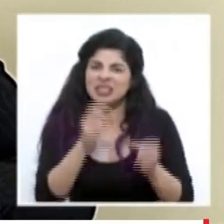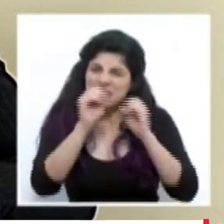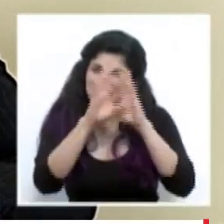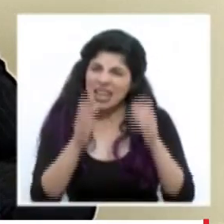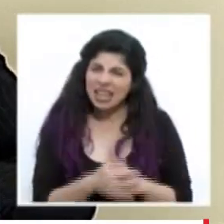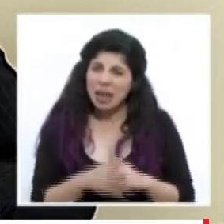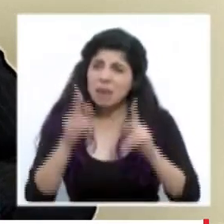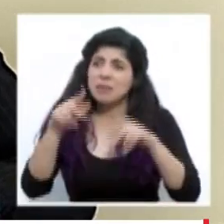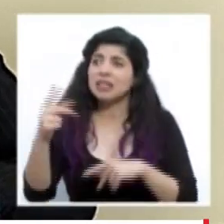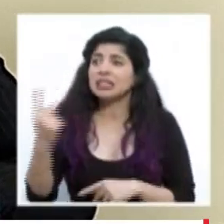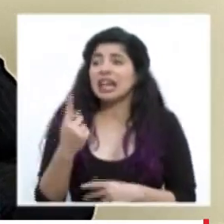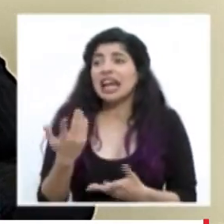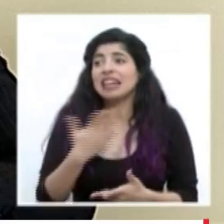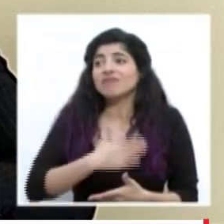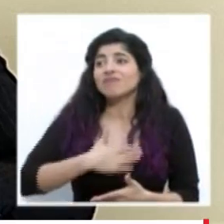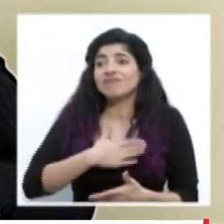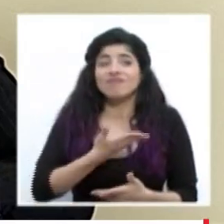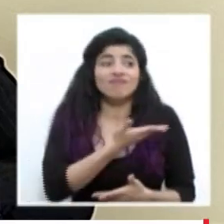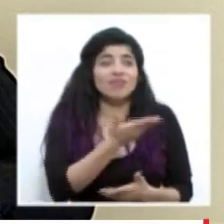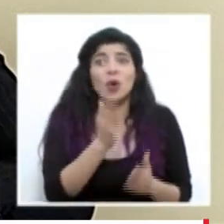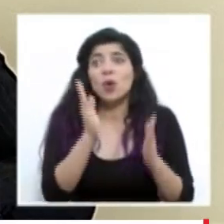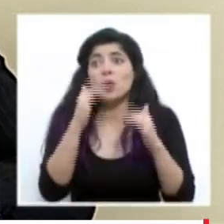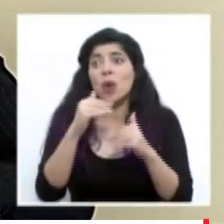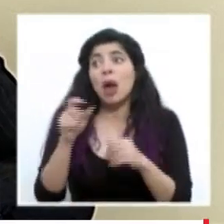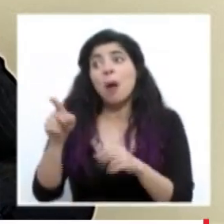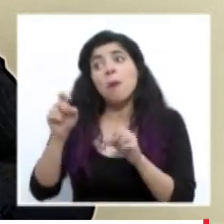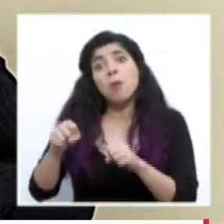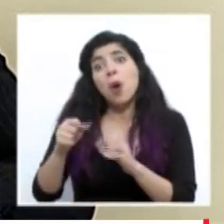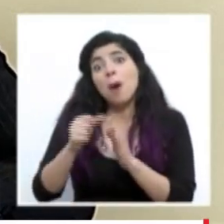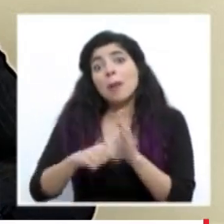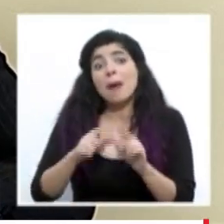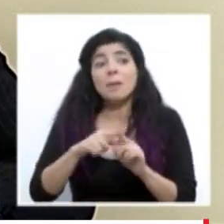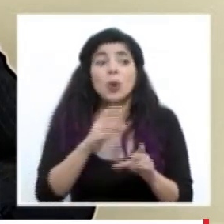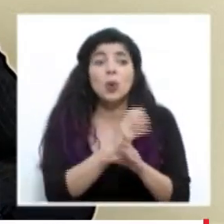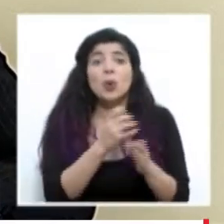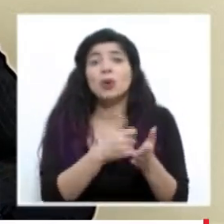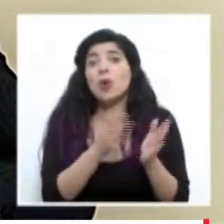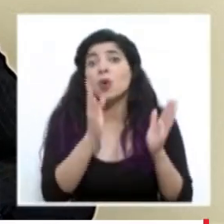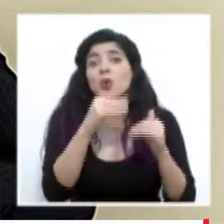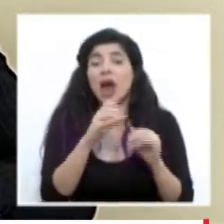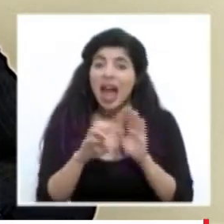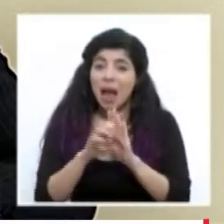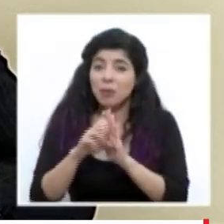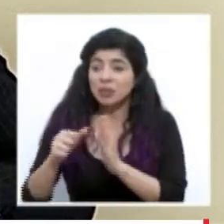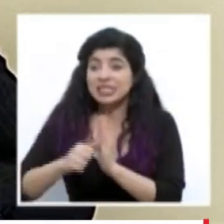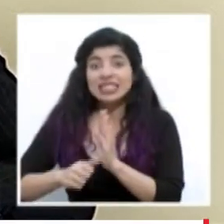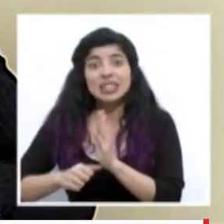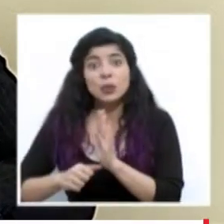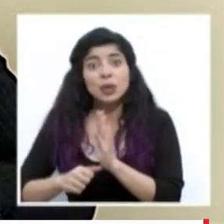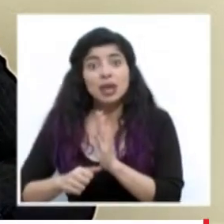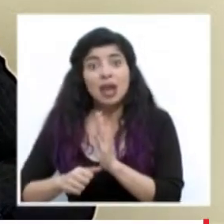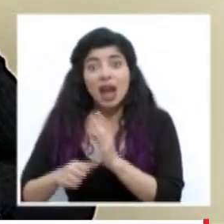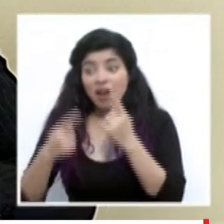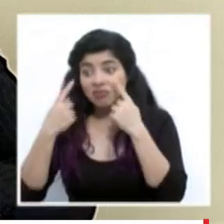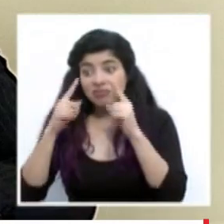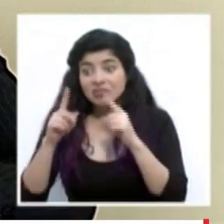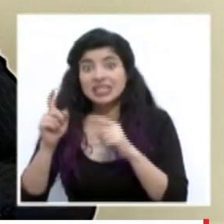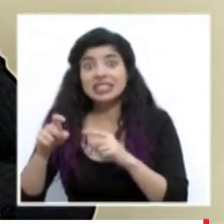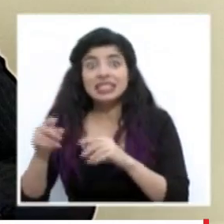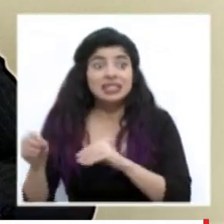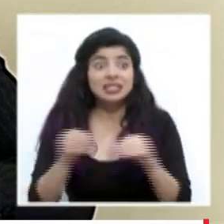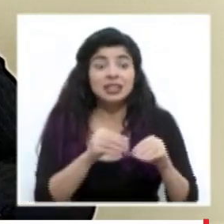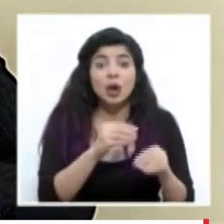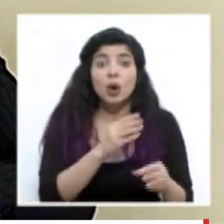es decirle a la gente, no hay, se le puede operar, pero no hay cuidados intensivos. O sea, si la cirugía no es, ¿verdad?, efectiva y